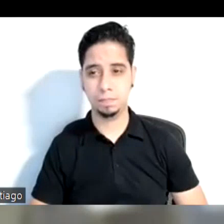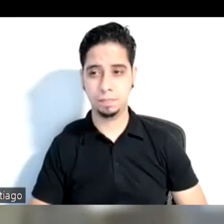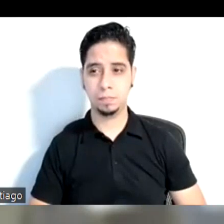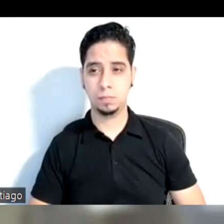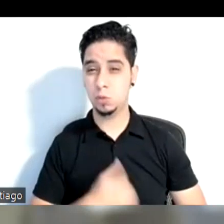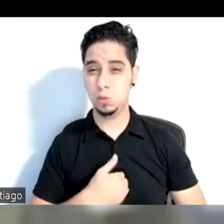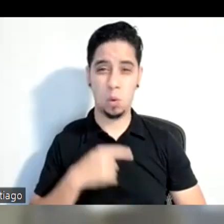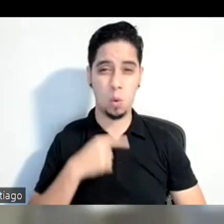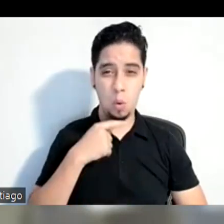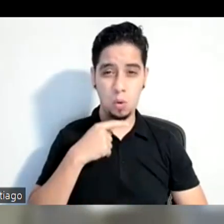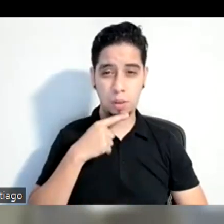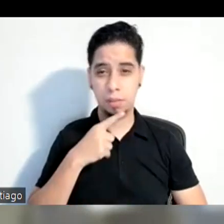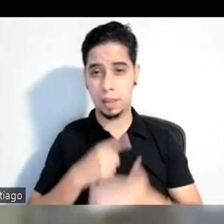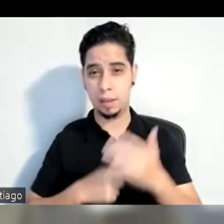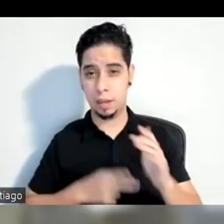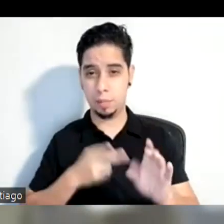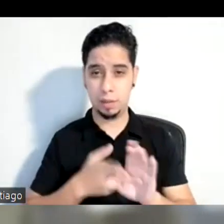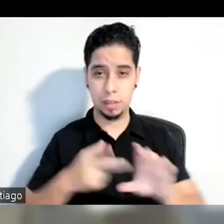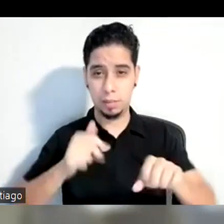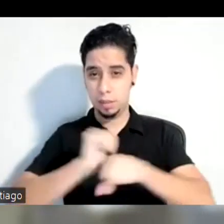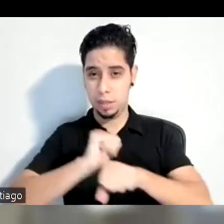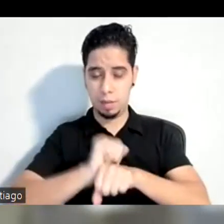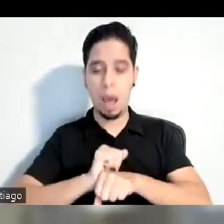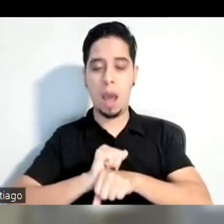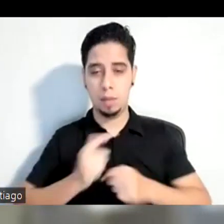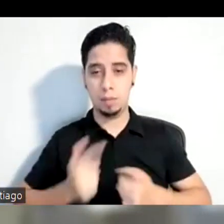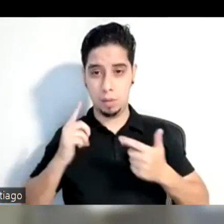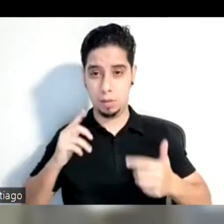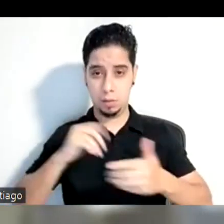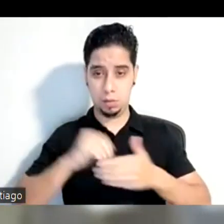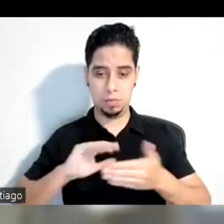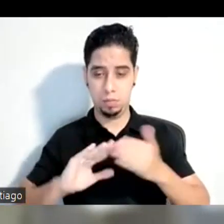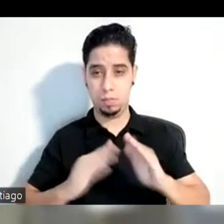oyente que participa, trabaja y vive dentro de la comunidad sola.